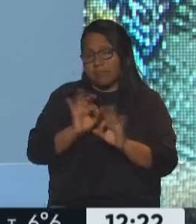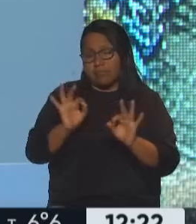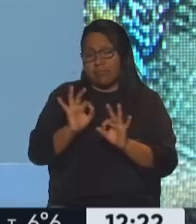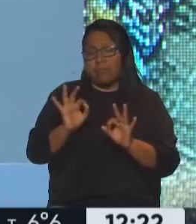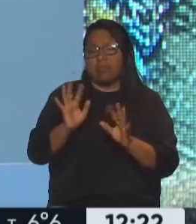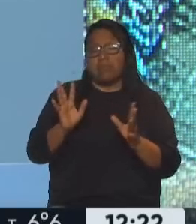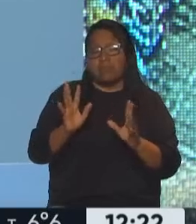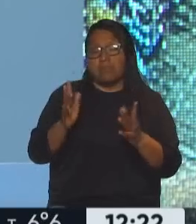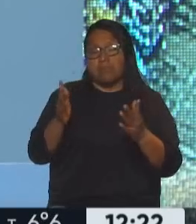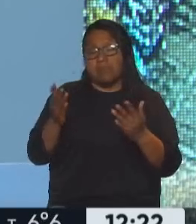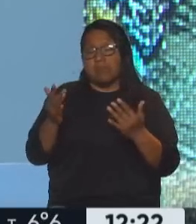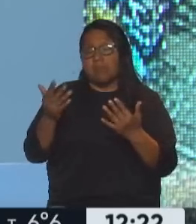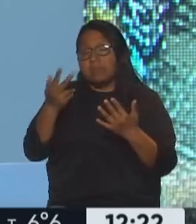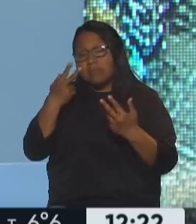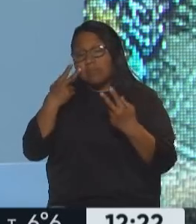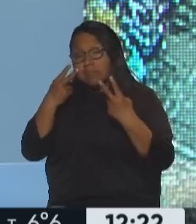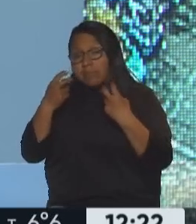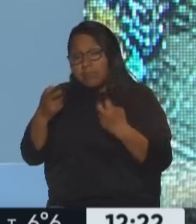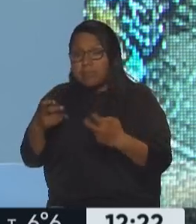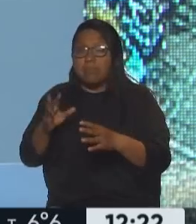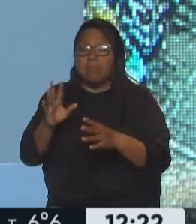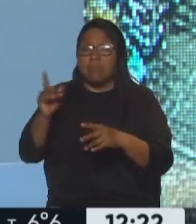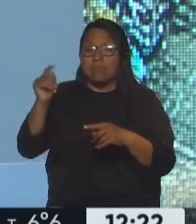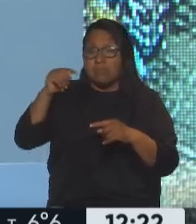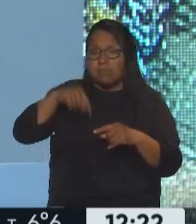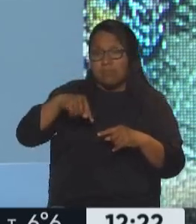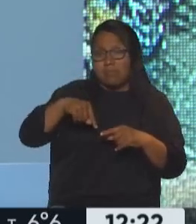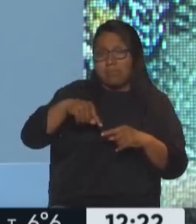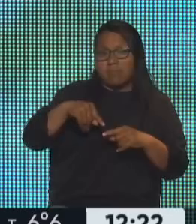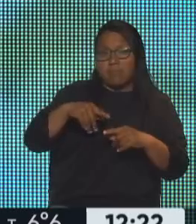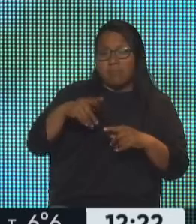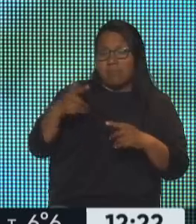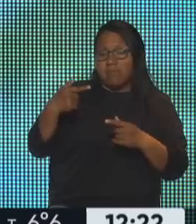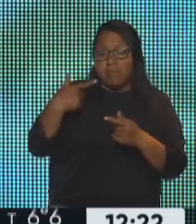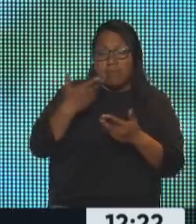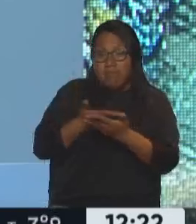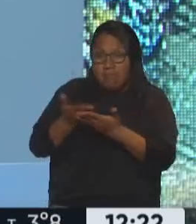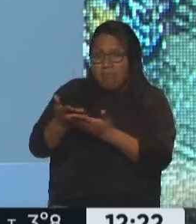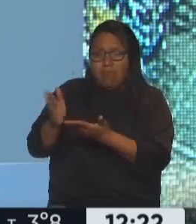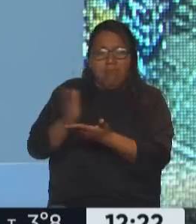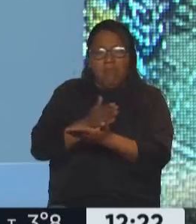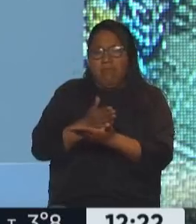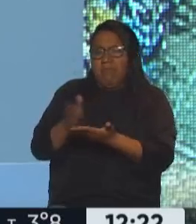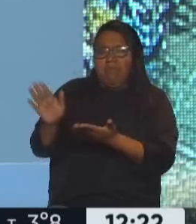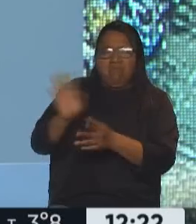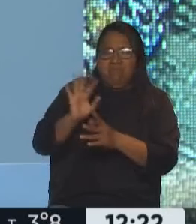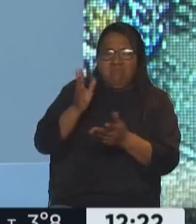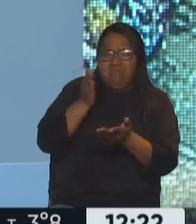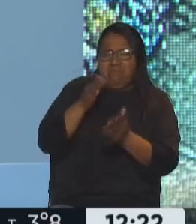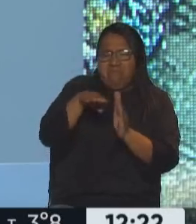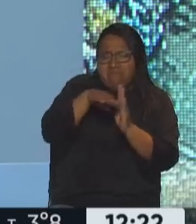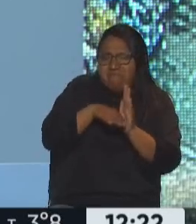estudiando. Algunos dicen que lo que llegó hasta ahora se descartó todo. Que no se está analizando ninguna medida, sobre